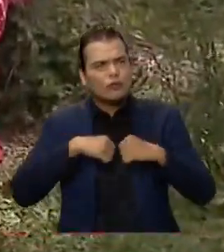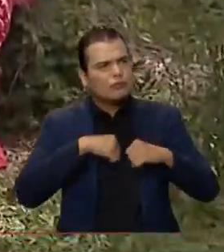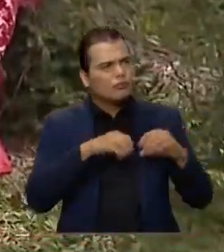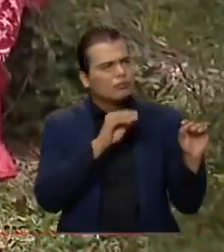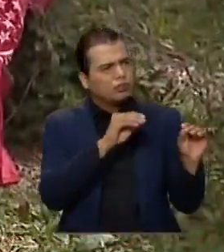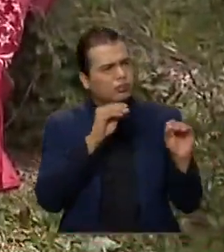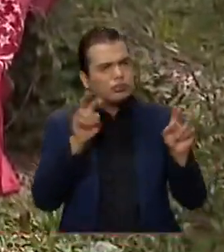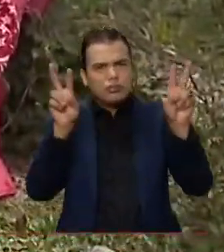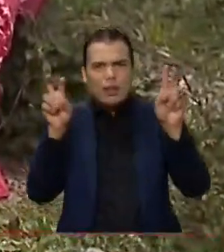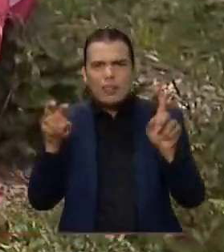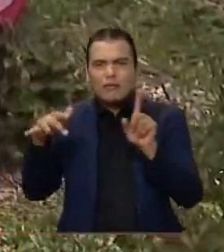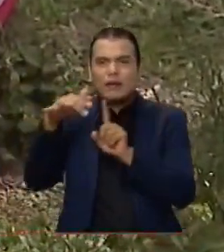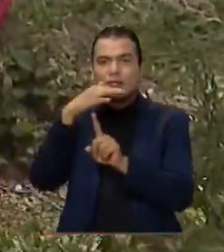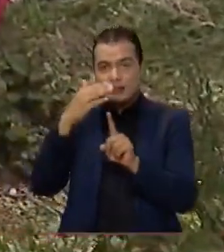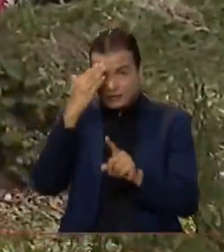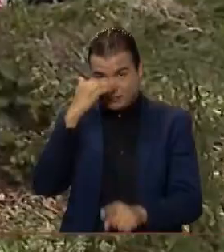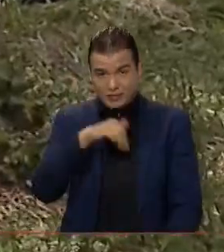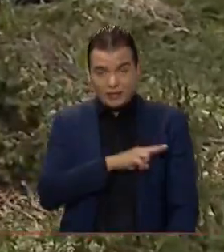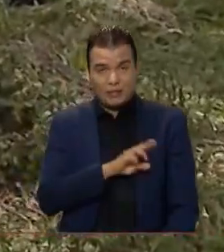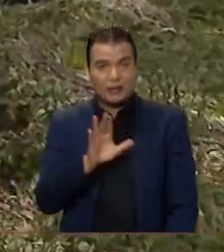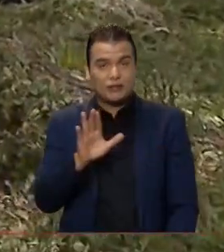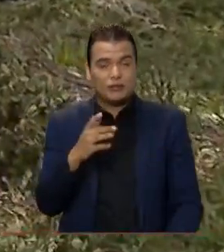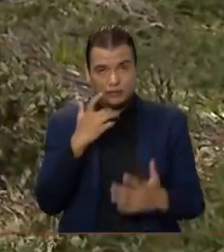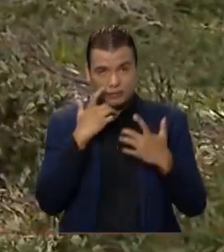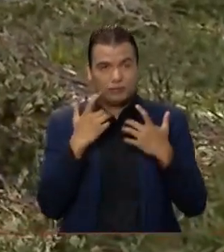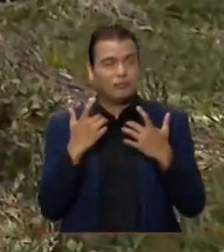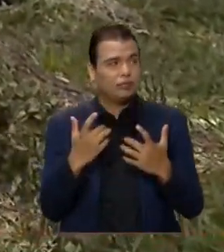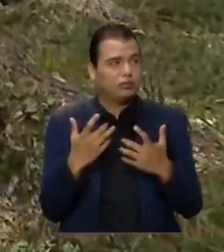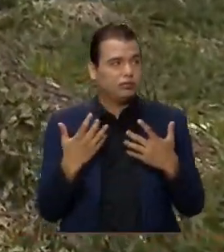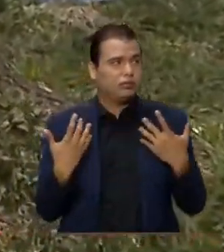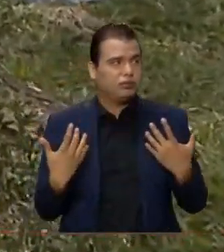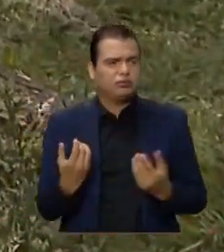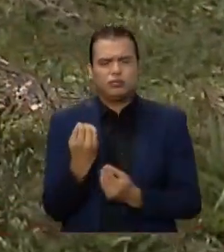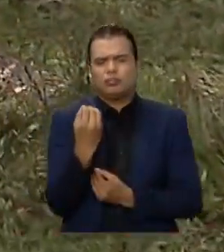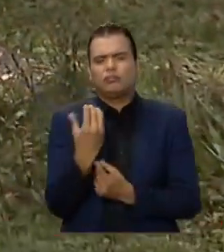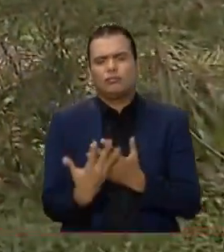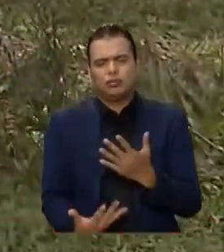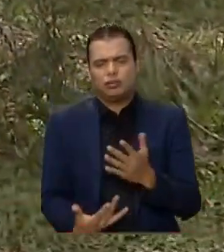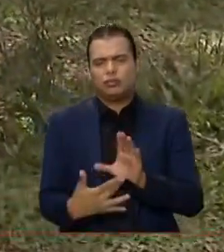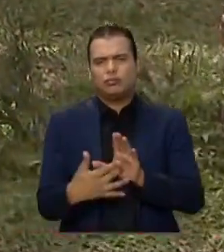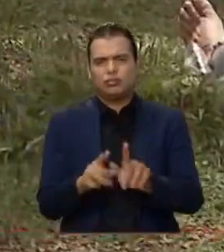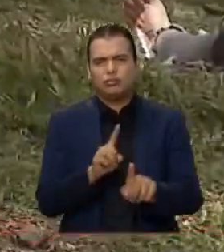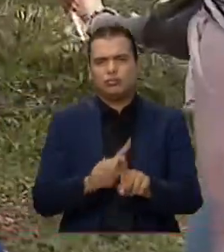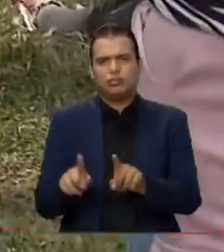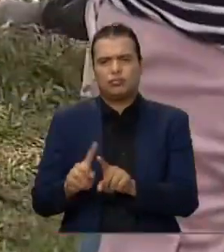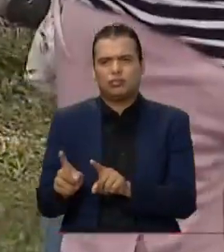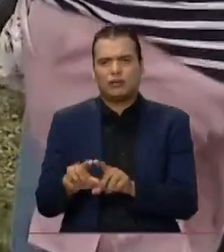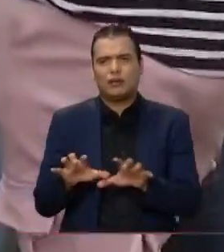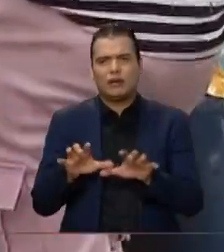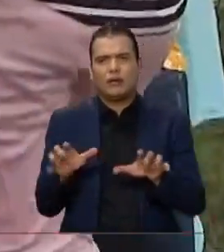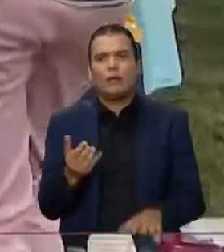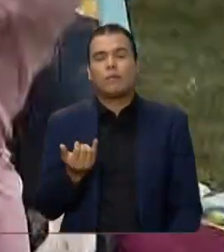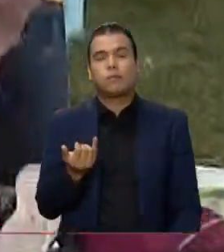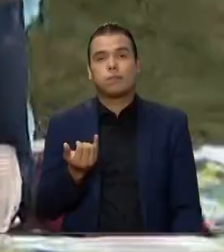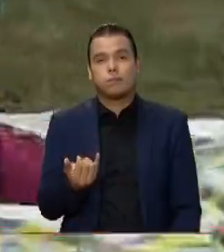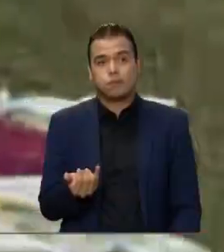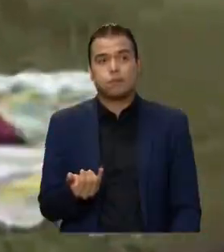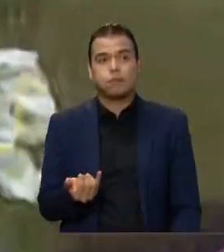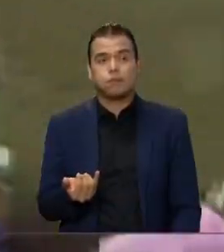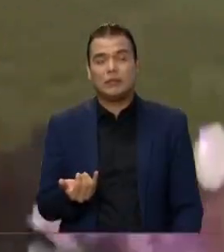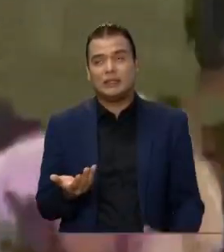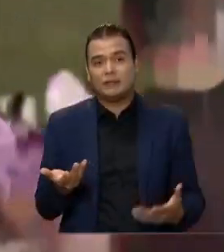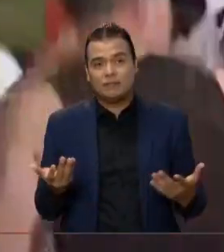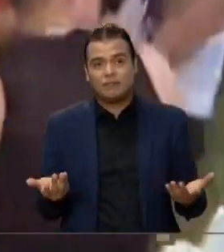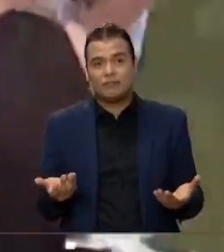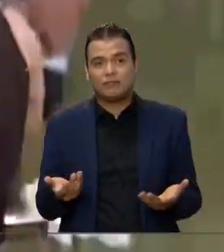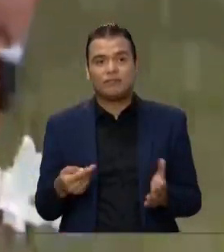actividades ambientales, porque es que el Valle del Cauca es un departamento que lo tiene todo para lucirse, un departamento que tiene todas las potencialidades para